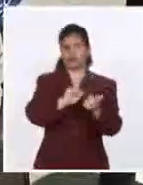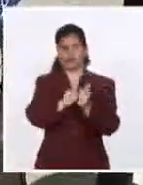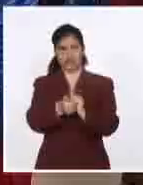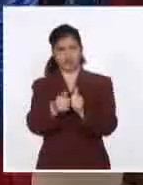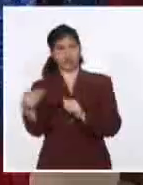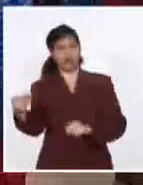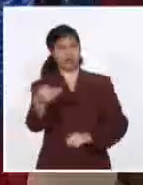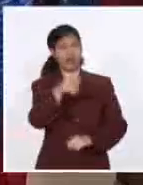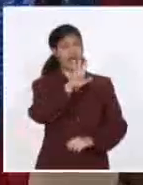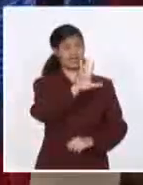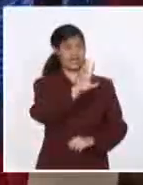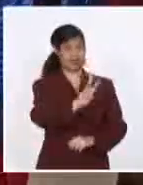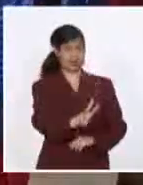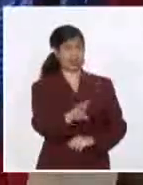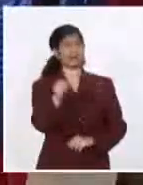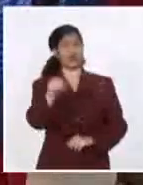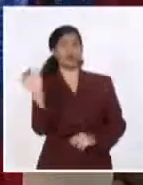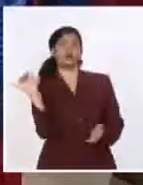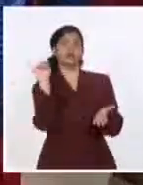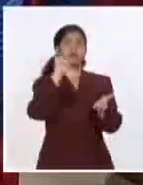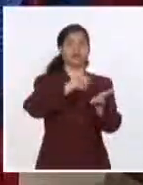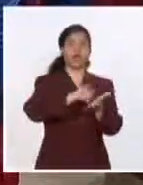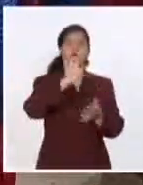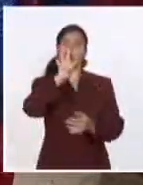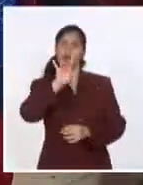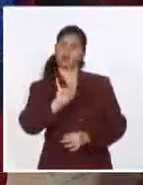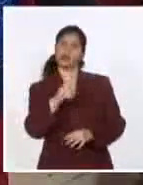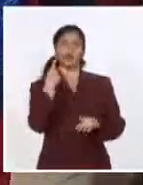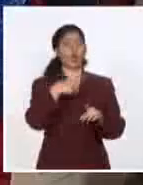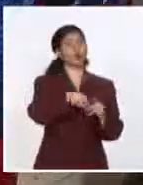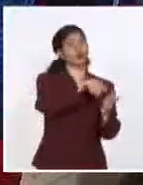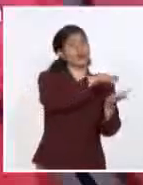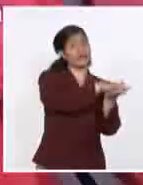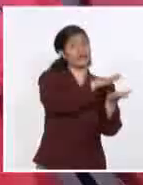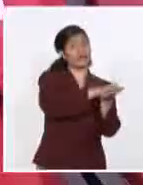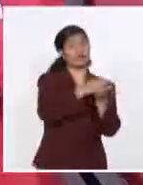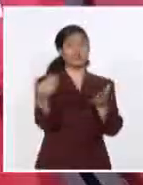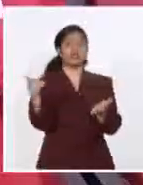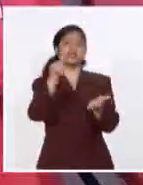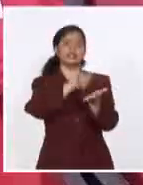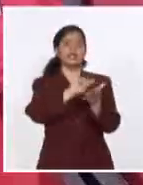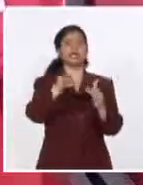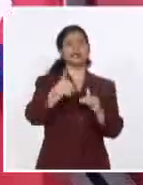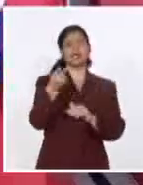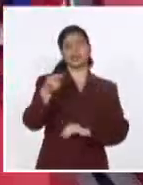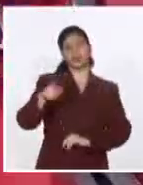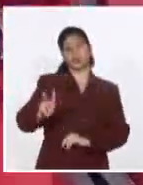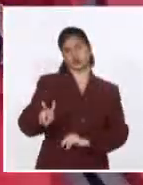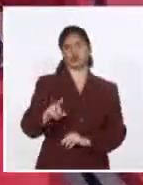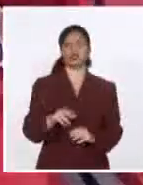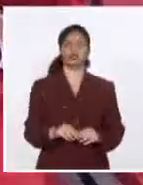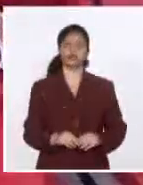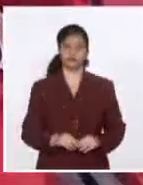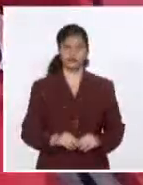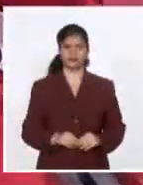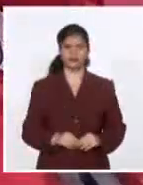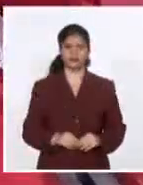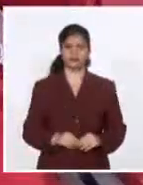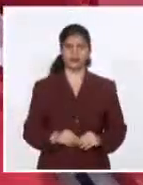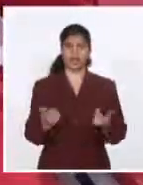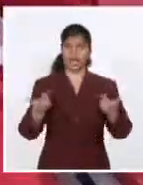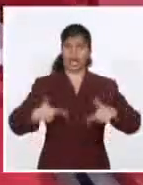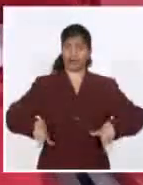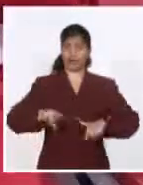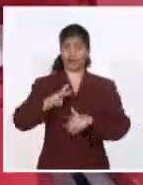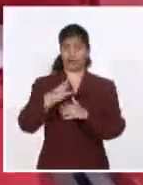viajaron 49 Porque los cuatro tiradores lo harán el próximo día 12 como ya se conoce los campeones paralímpicos